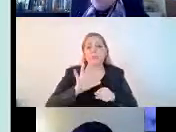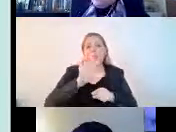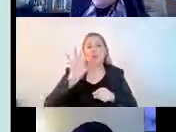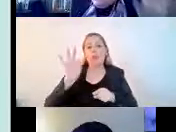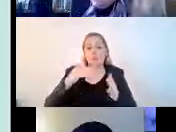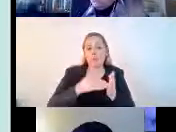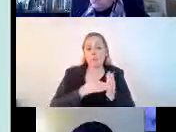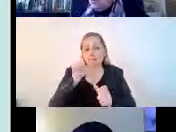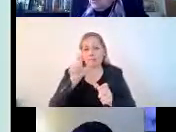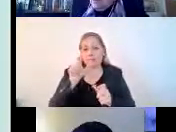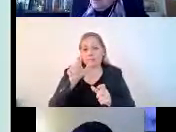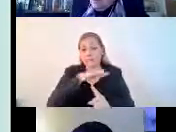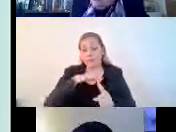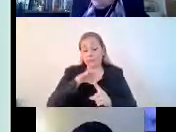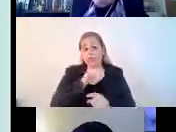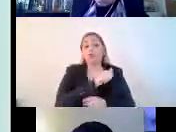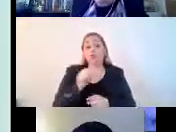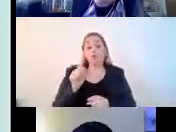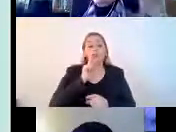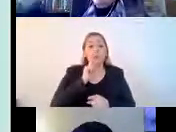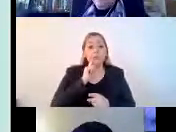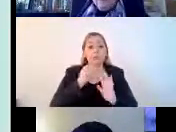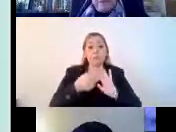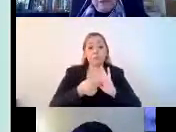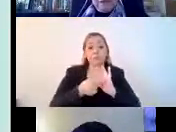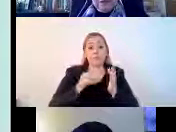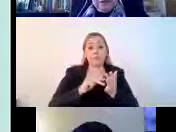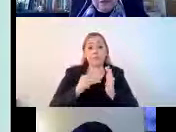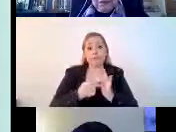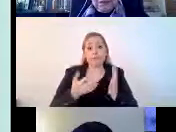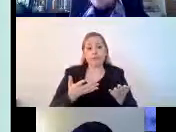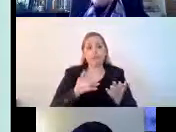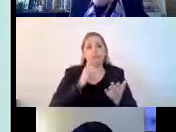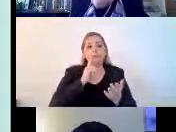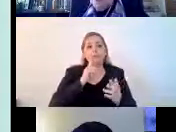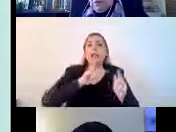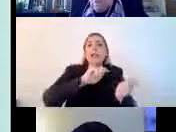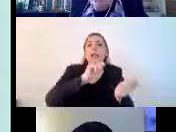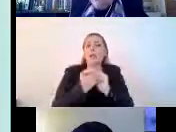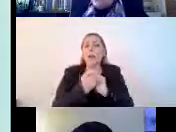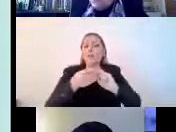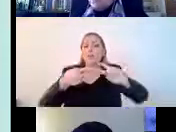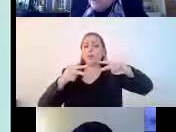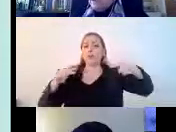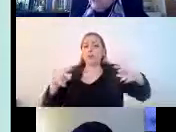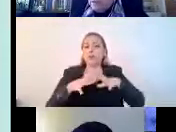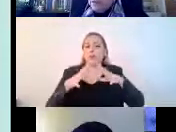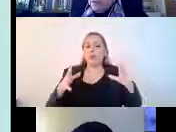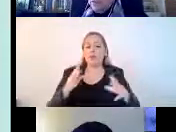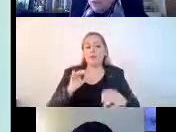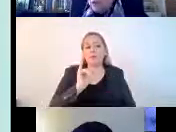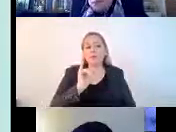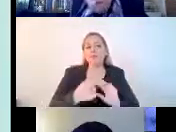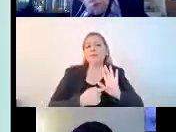casos en que todos tenían trastorno, la variabilidad genética es grande. Pero sí se advierten